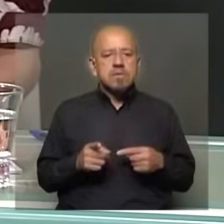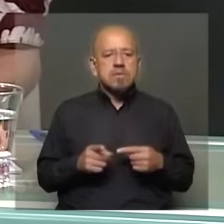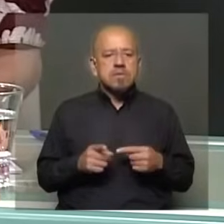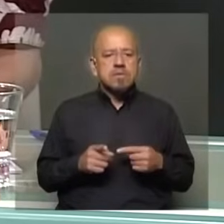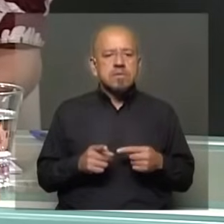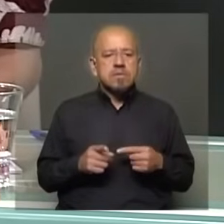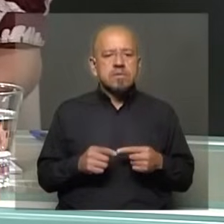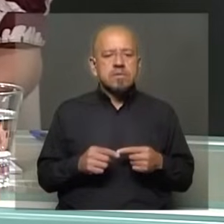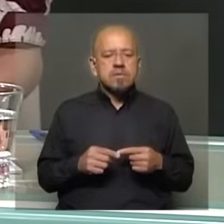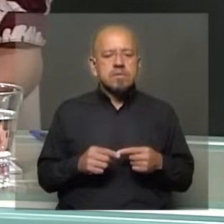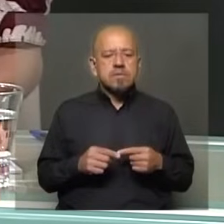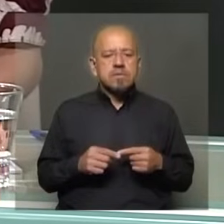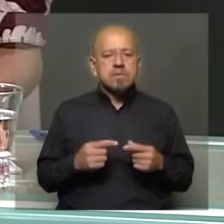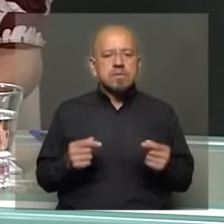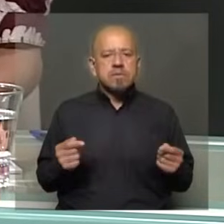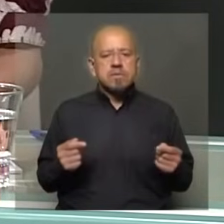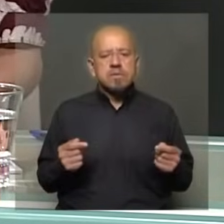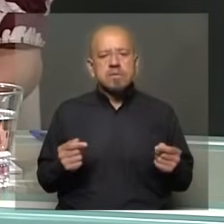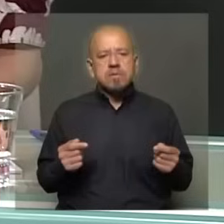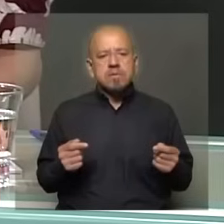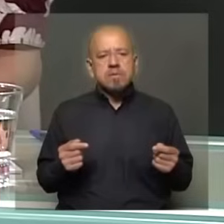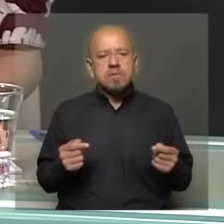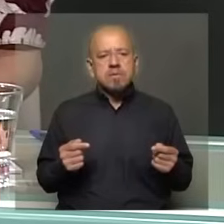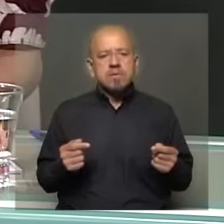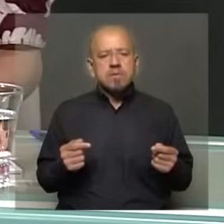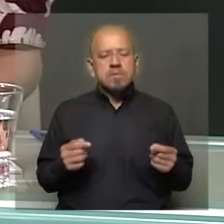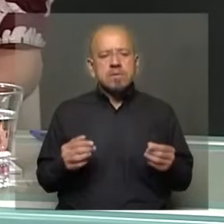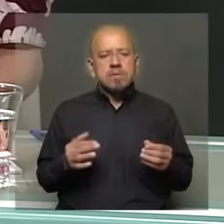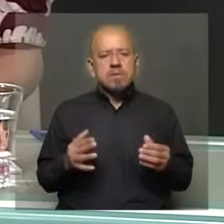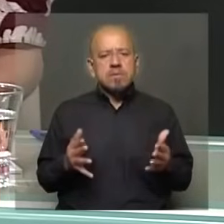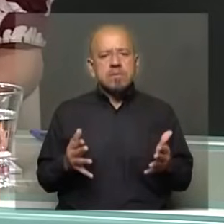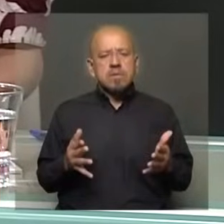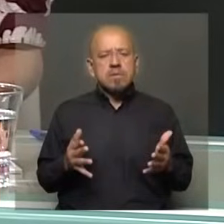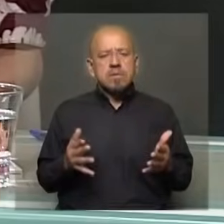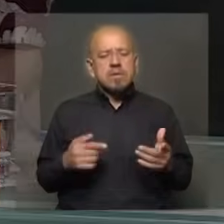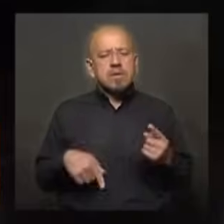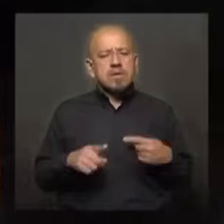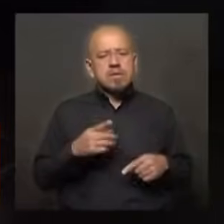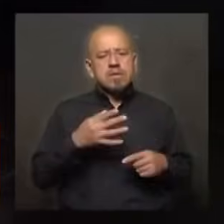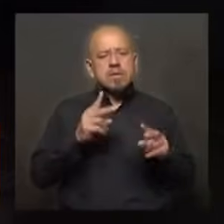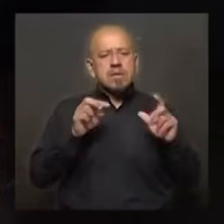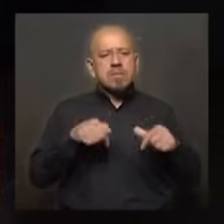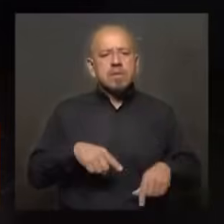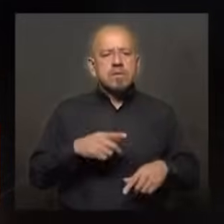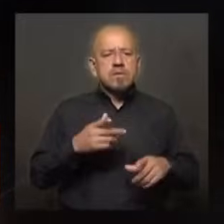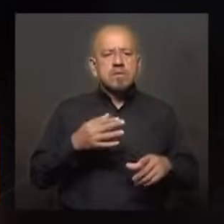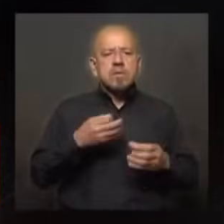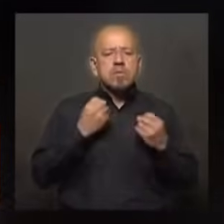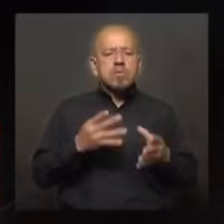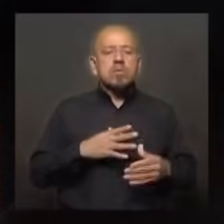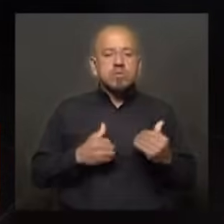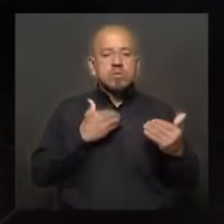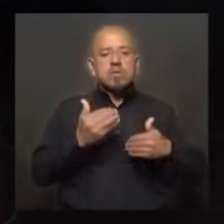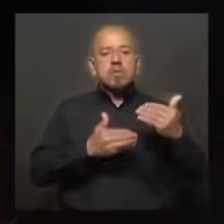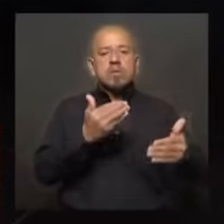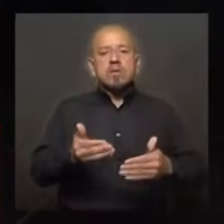una cosa que decías, Ana Laura, y que venía pensando mientras las escuchaba, que es esta cuestión de, bueno, decías porque hemos avanzado